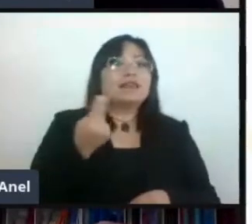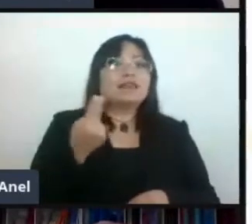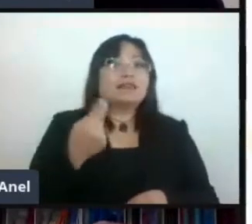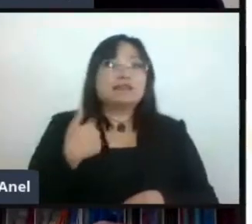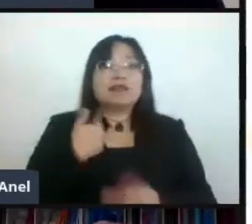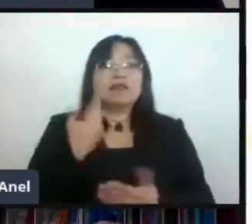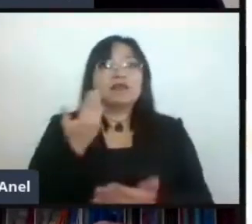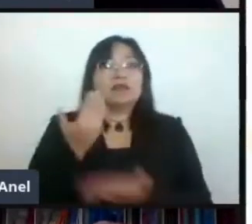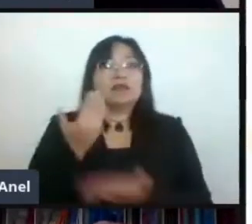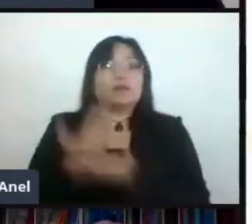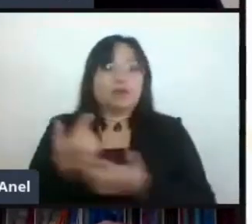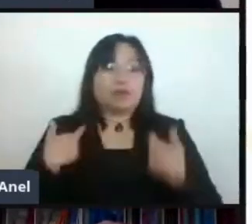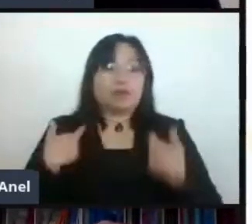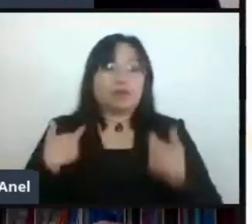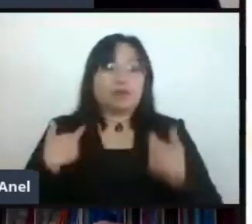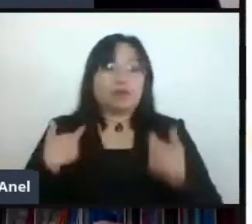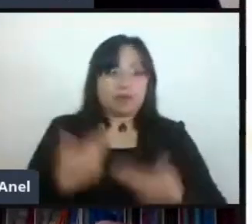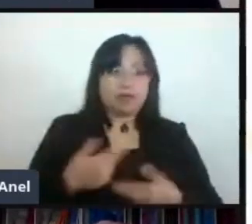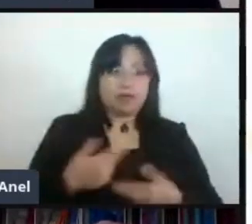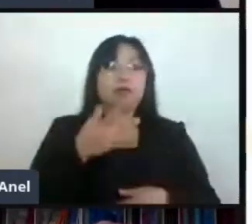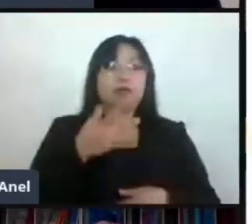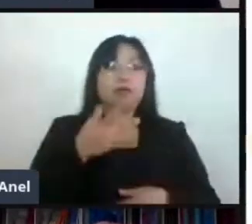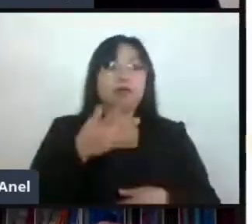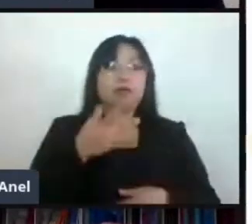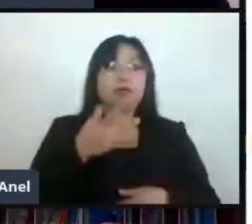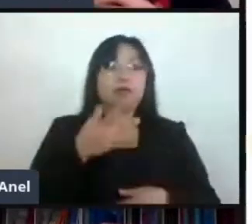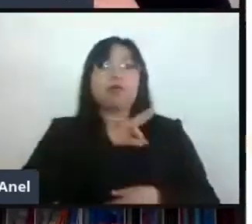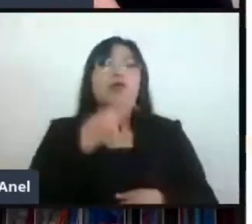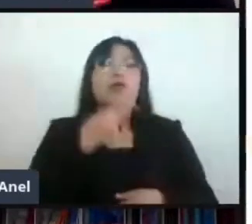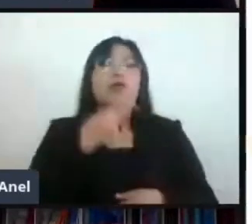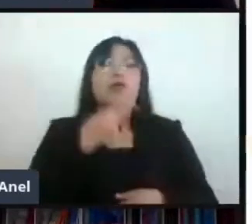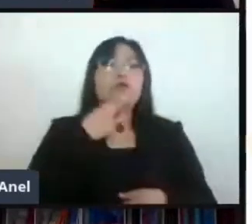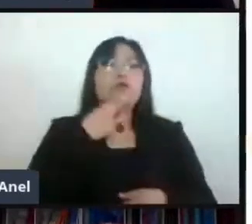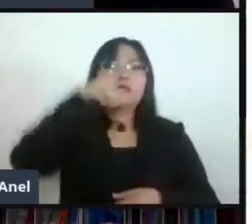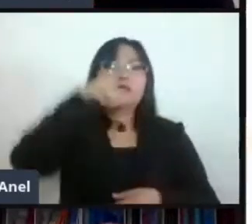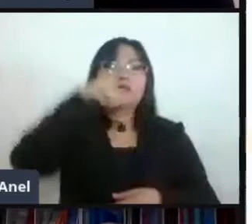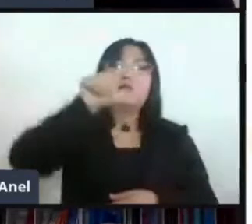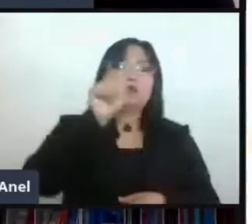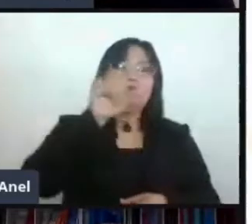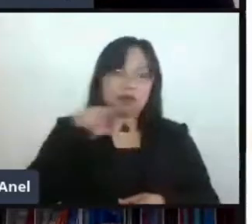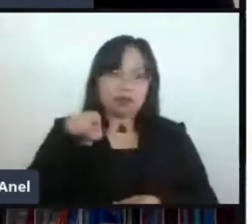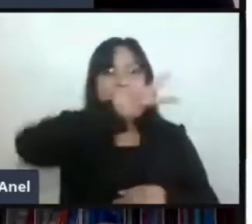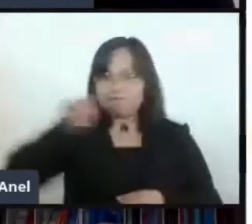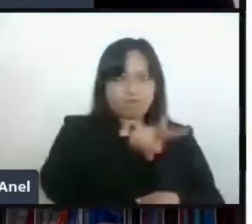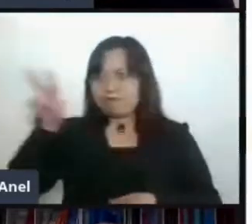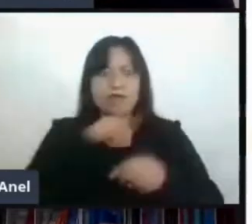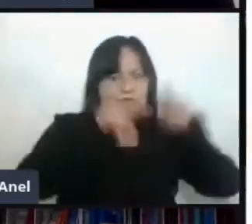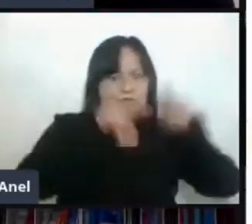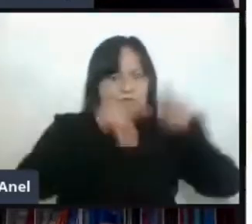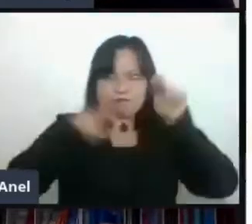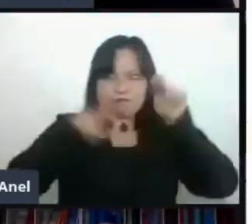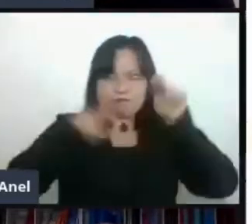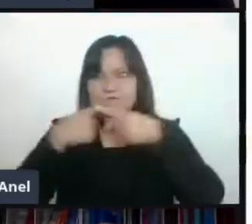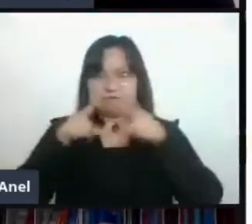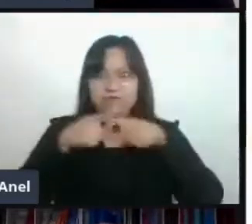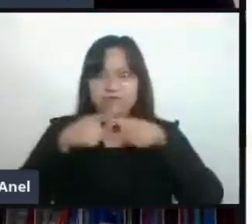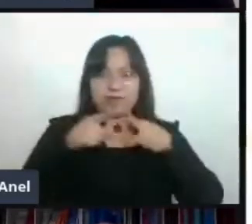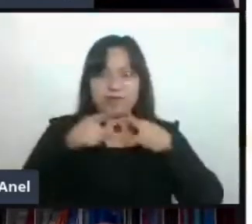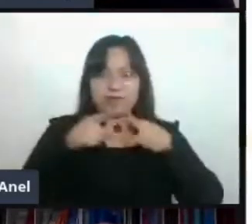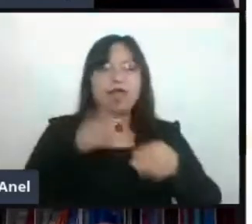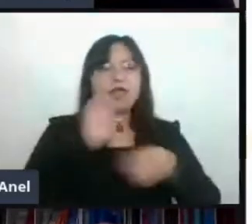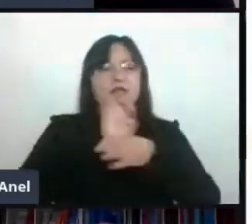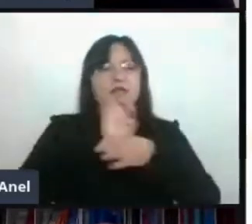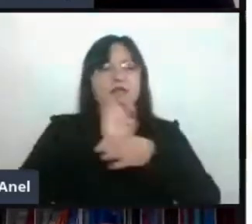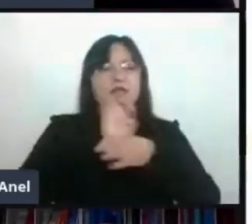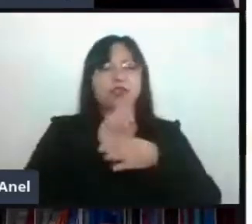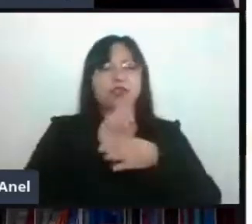el desempeño de los estudiantes por niveles, ¿sí? Y a cada uno de los niveles de desempeño le podemos poner un valor, o sea, lo